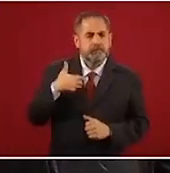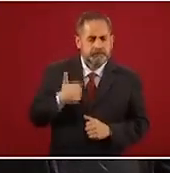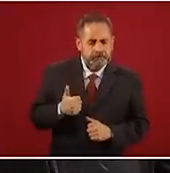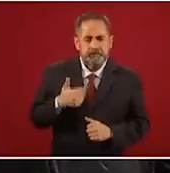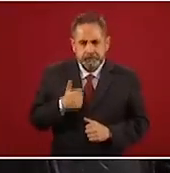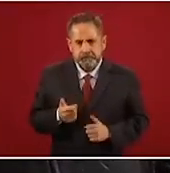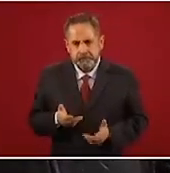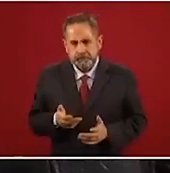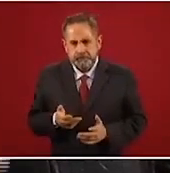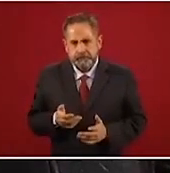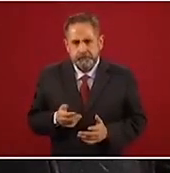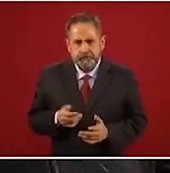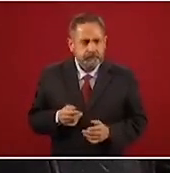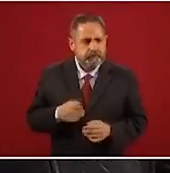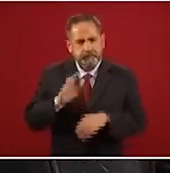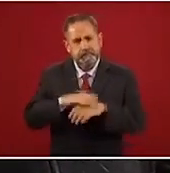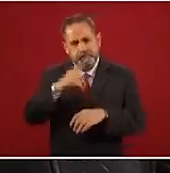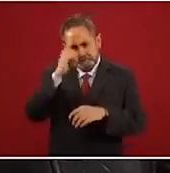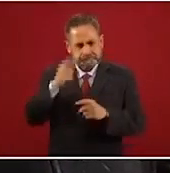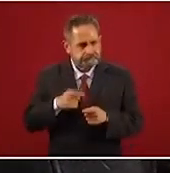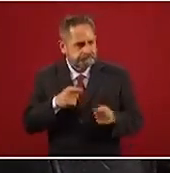que se facilite